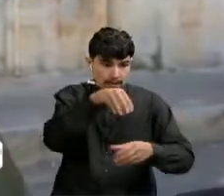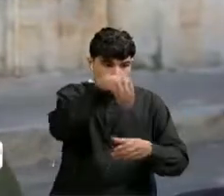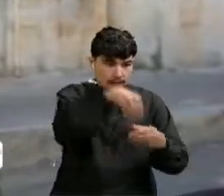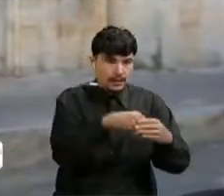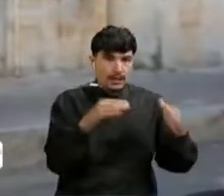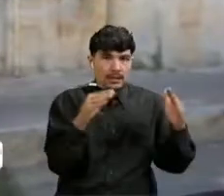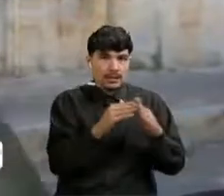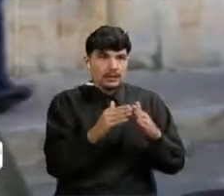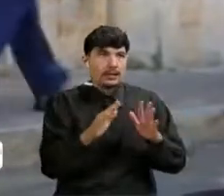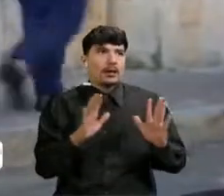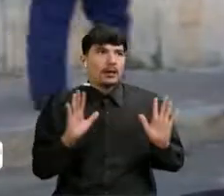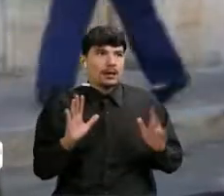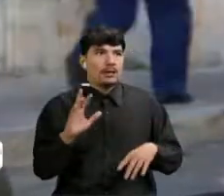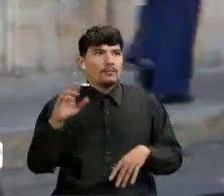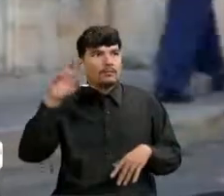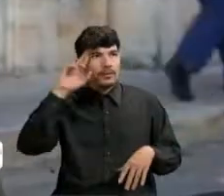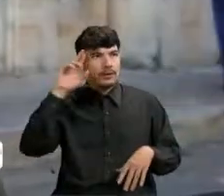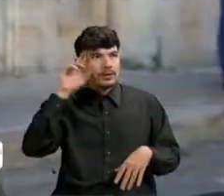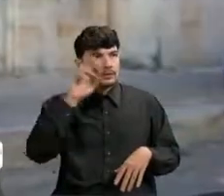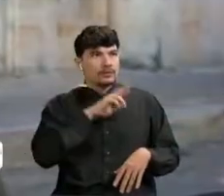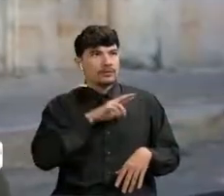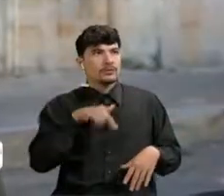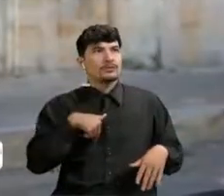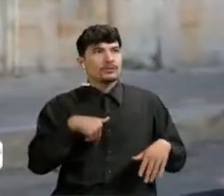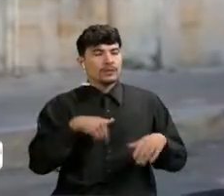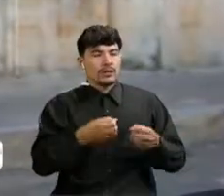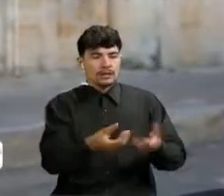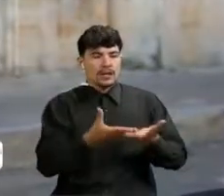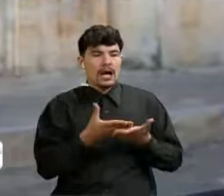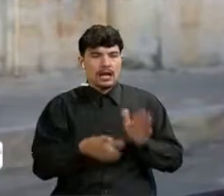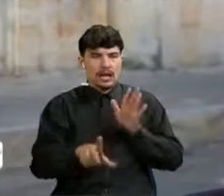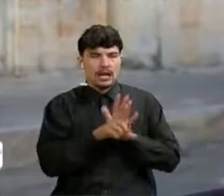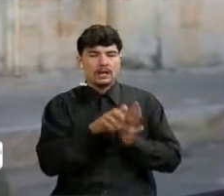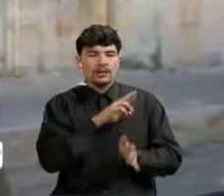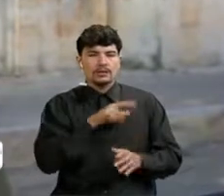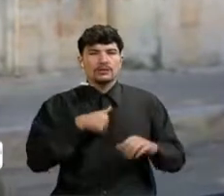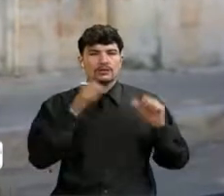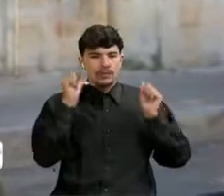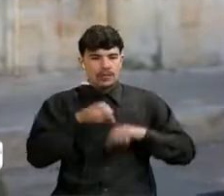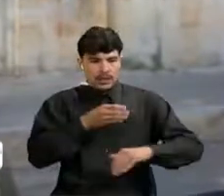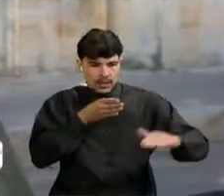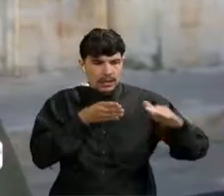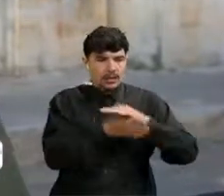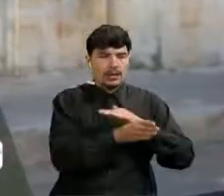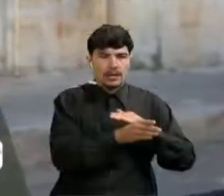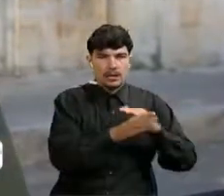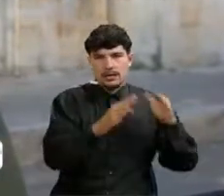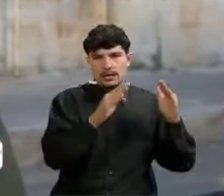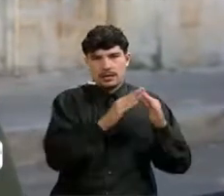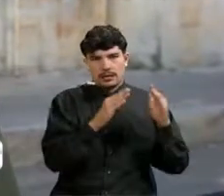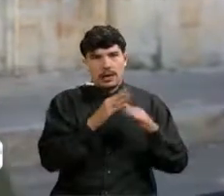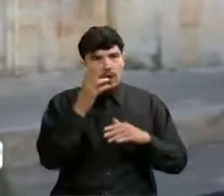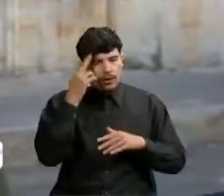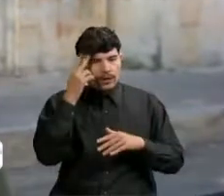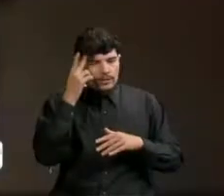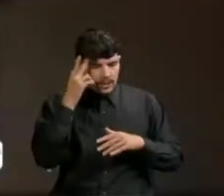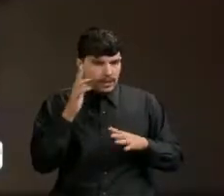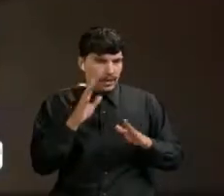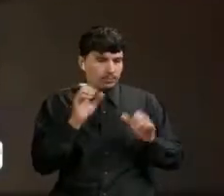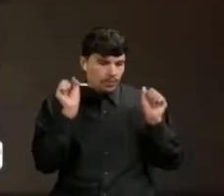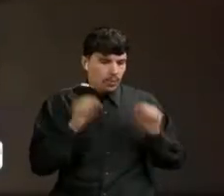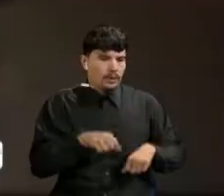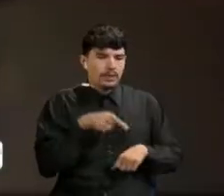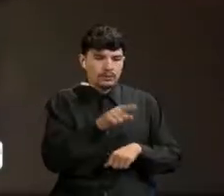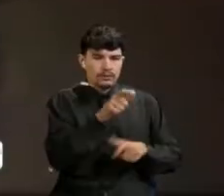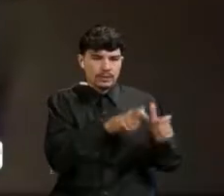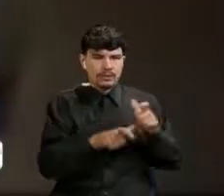casa entonces es una de las posibilidades que nos da la ley de hacer un allanamiento en flagrancia obviamente con autorización de los moradores el